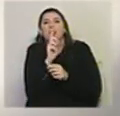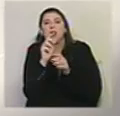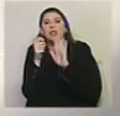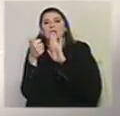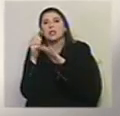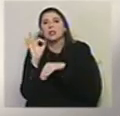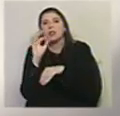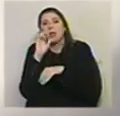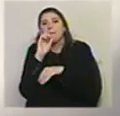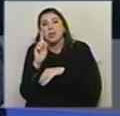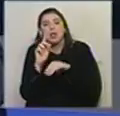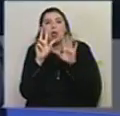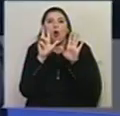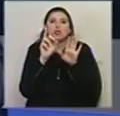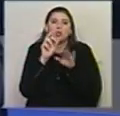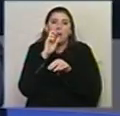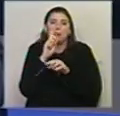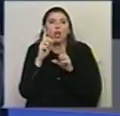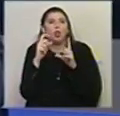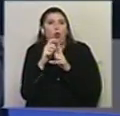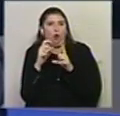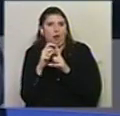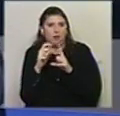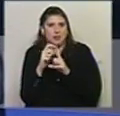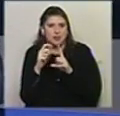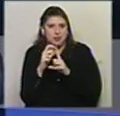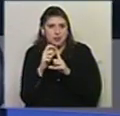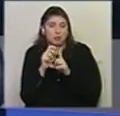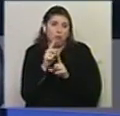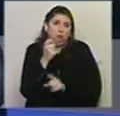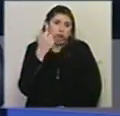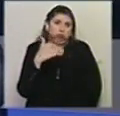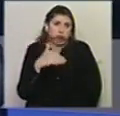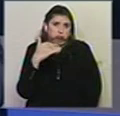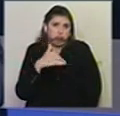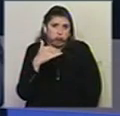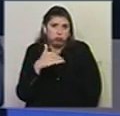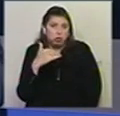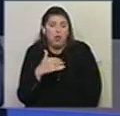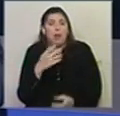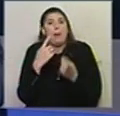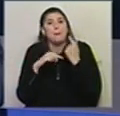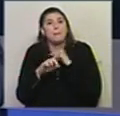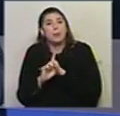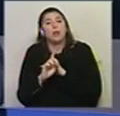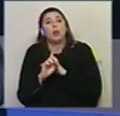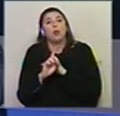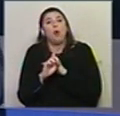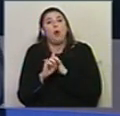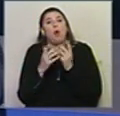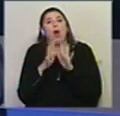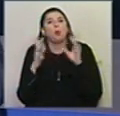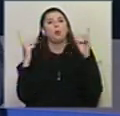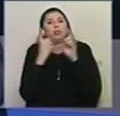60.000, 80.000 dólares. Naturalmente que eso es alto precio, pero también es de alguna manera algo muy difícil